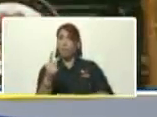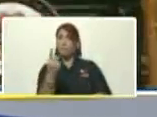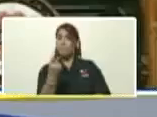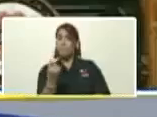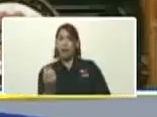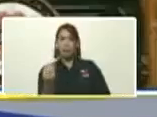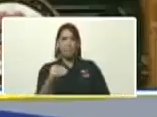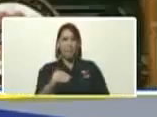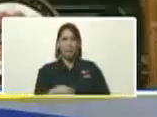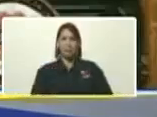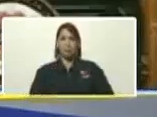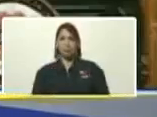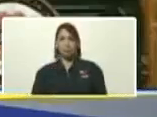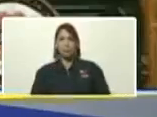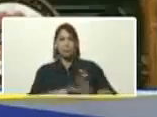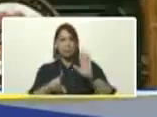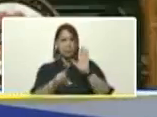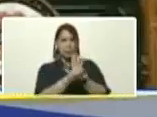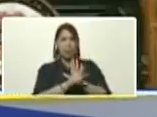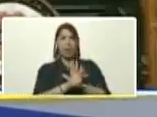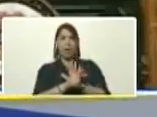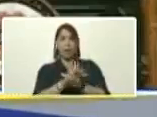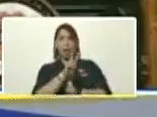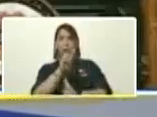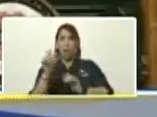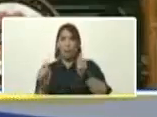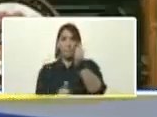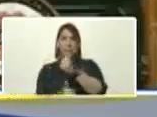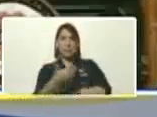una deuda legal, señora vicepresidenta.